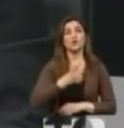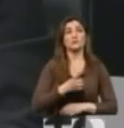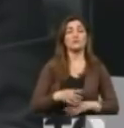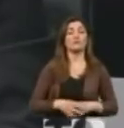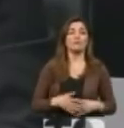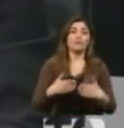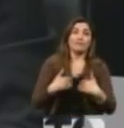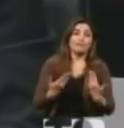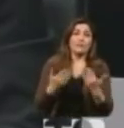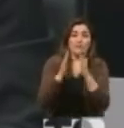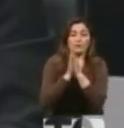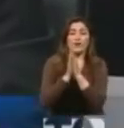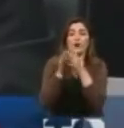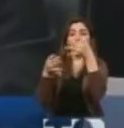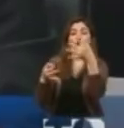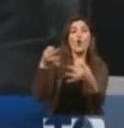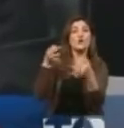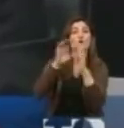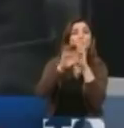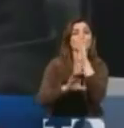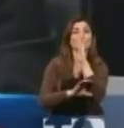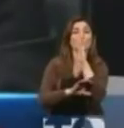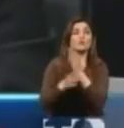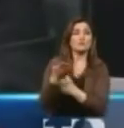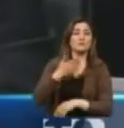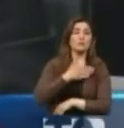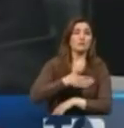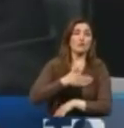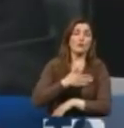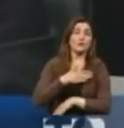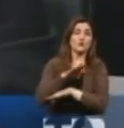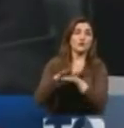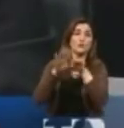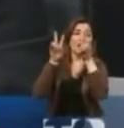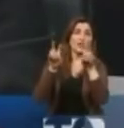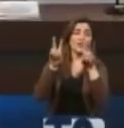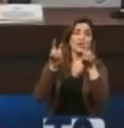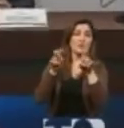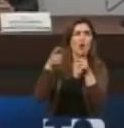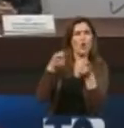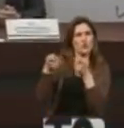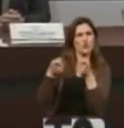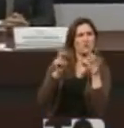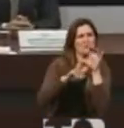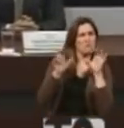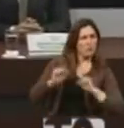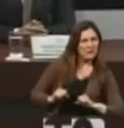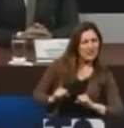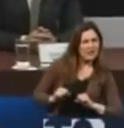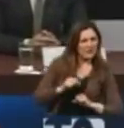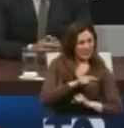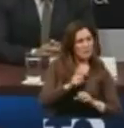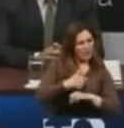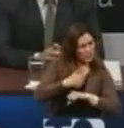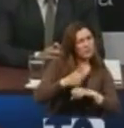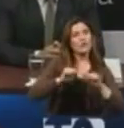en la necesidad de solicitar a la Corte Constitucional una interpretación respecto de estas facultades. El Consejo de la Judicatura y sus miembros